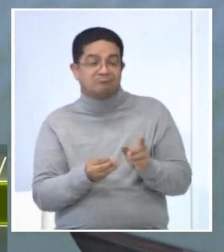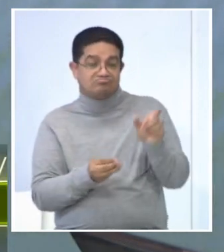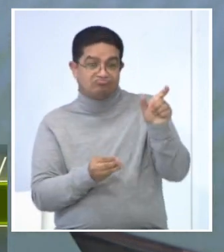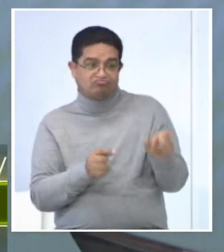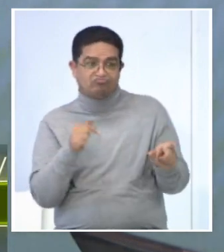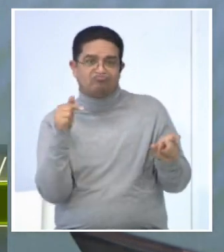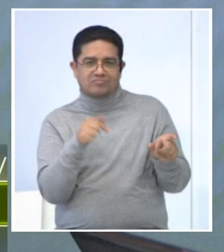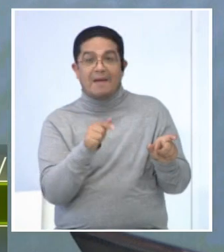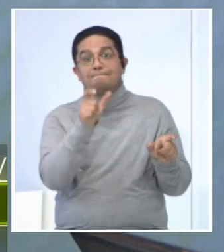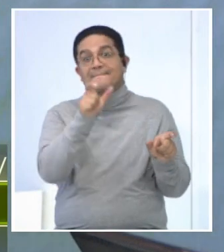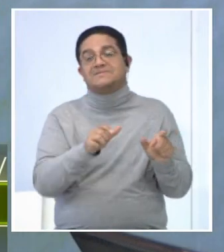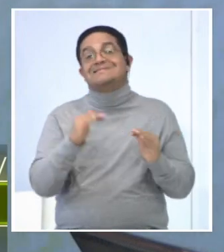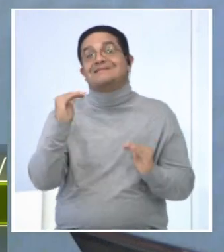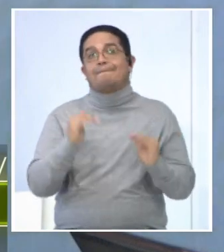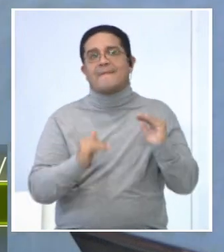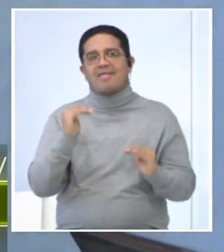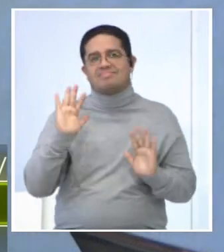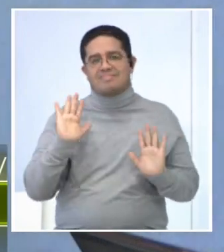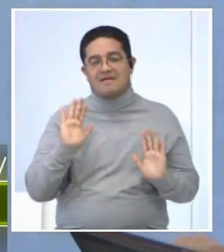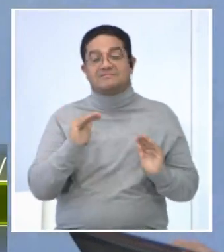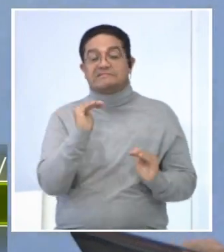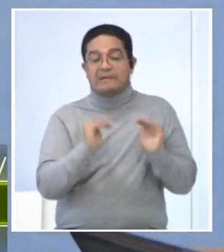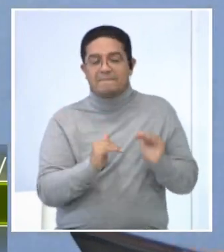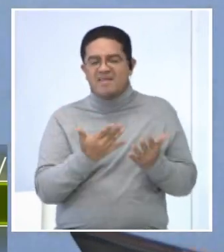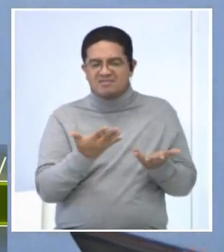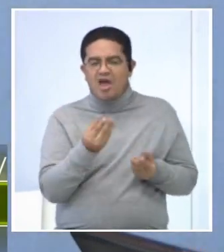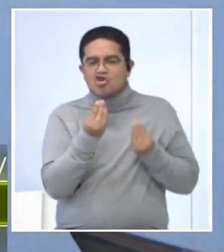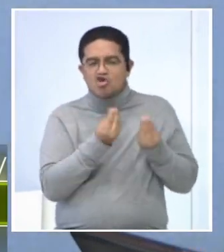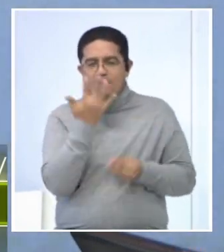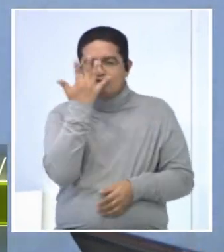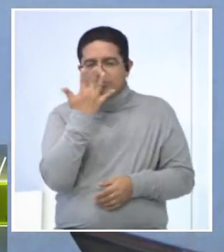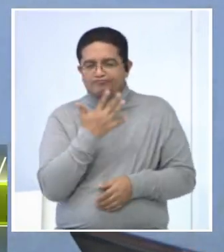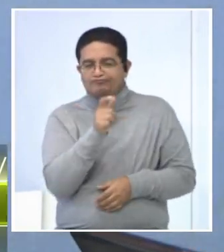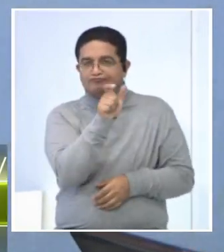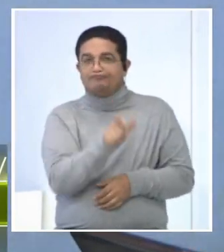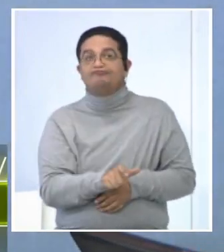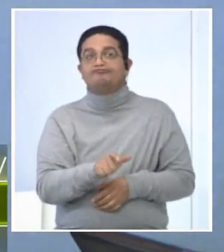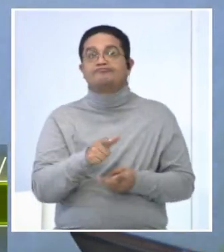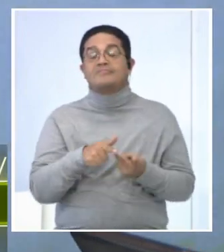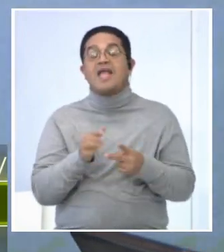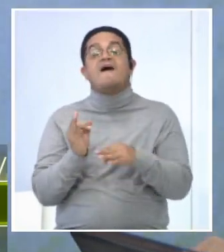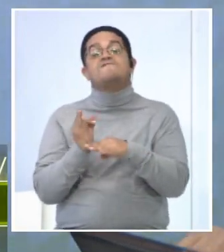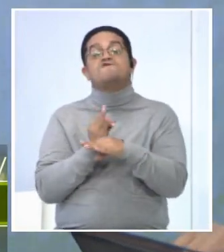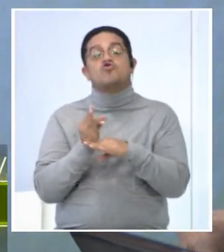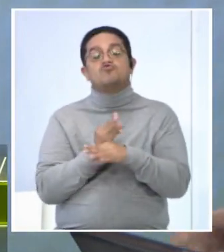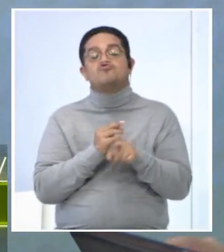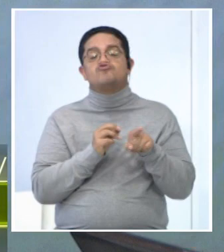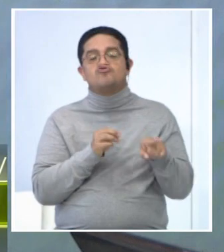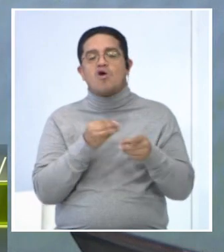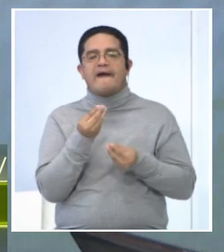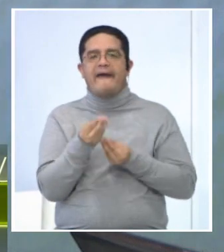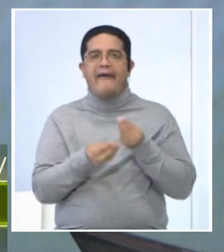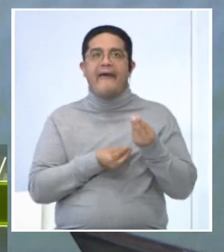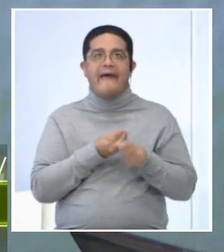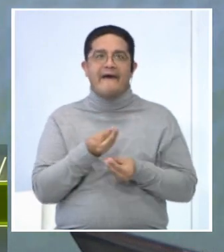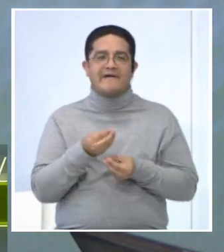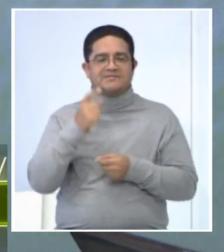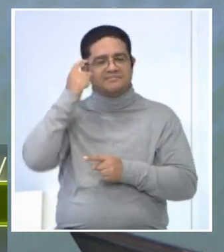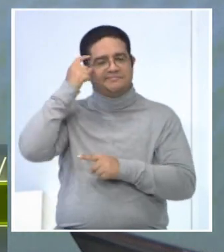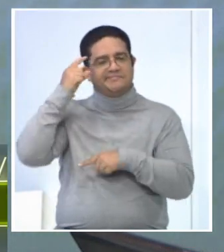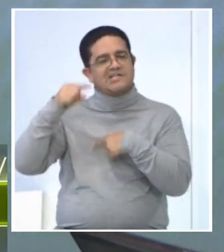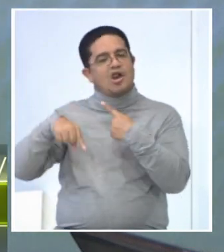al paciente, dependiendo de los requerimientos de cada uno de ellos, ¿okay? La función que ellos ejercen y se desarrollen en su vida